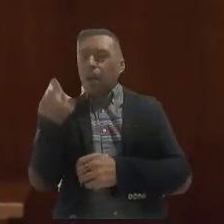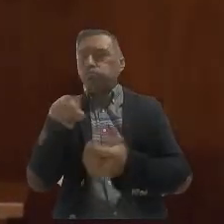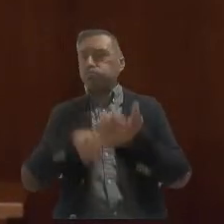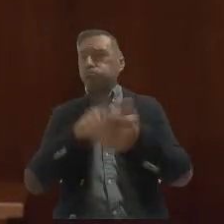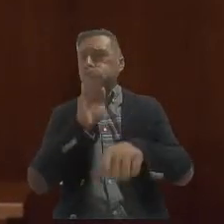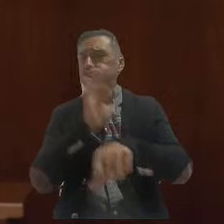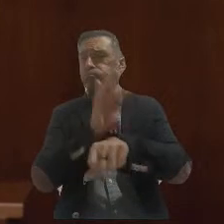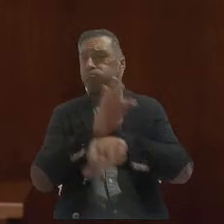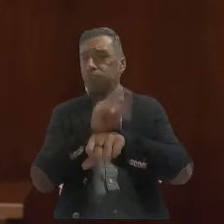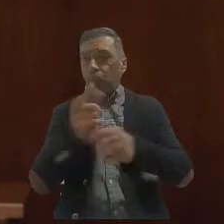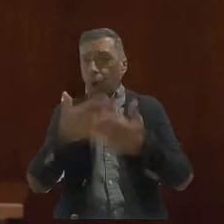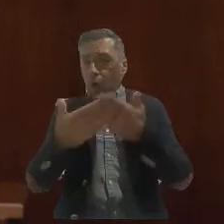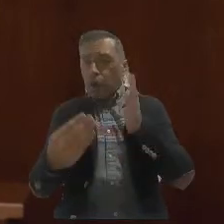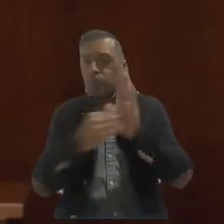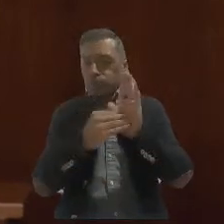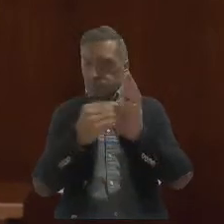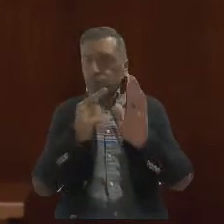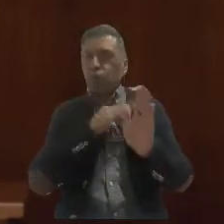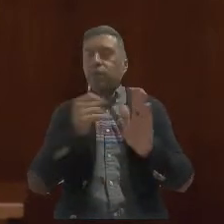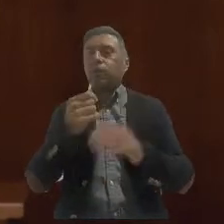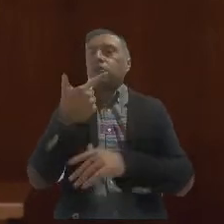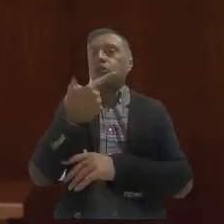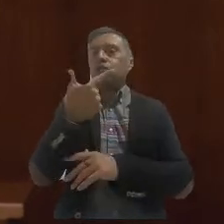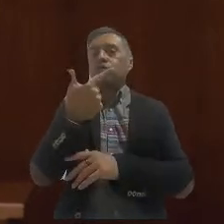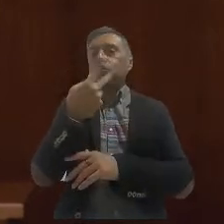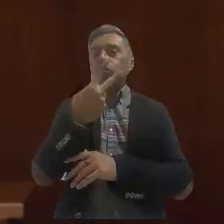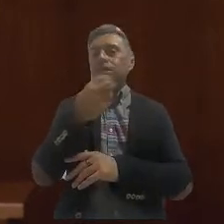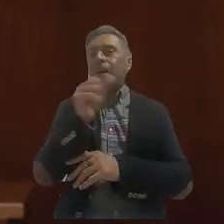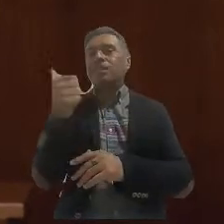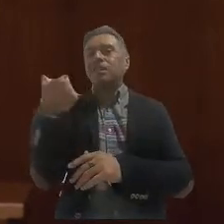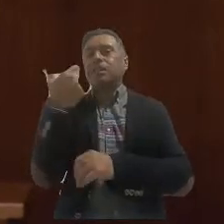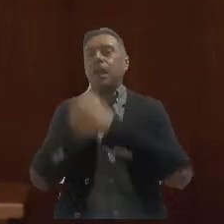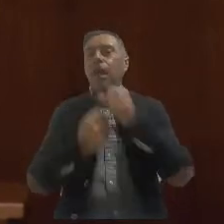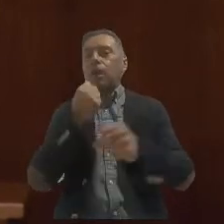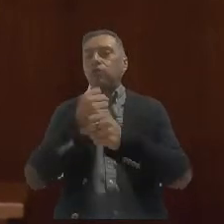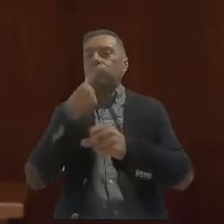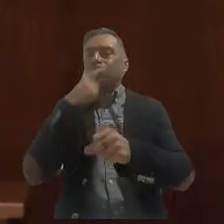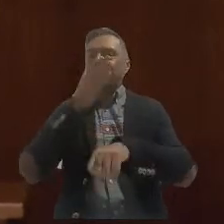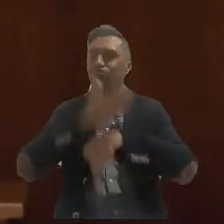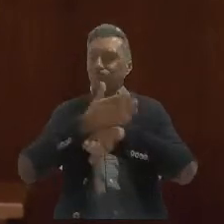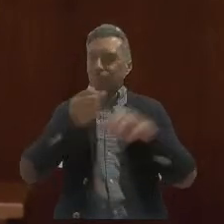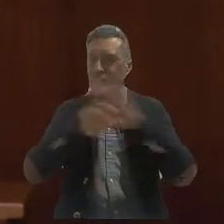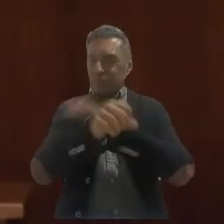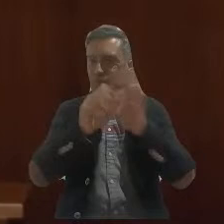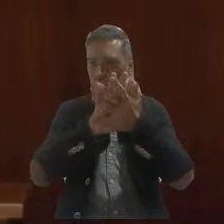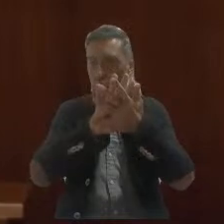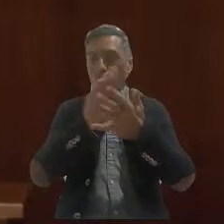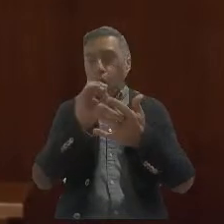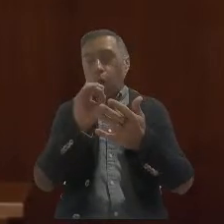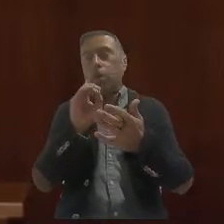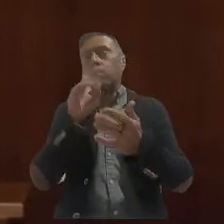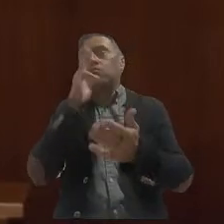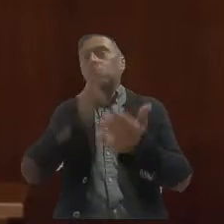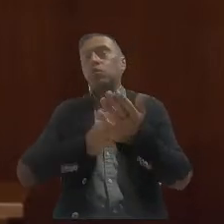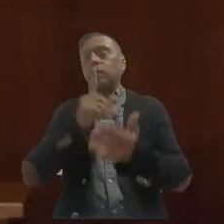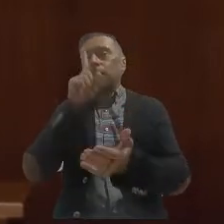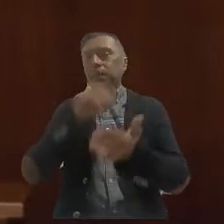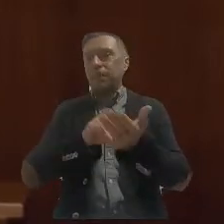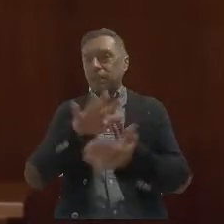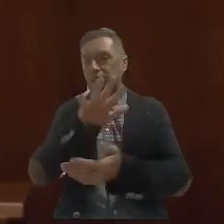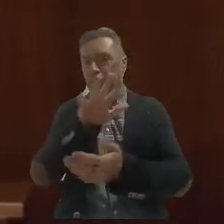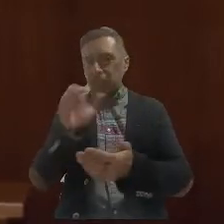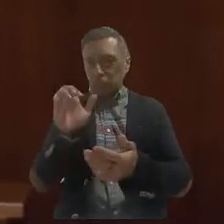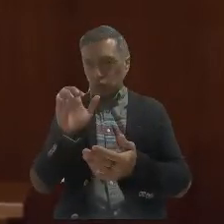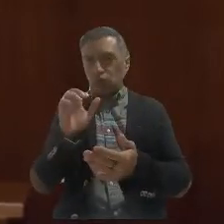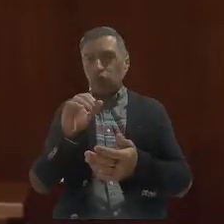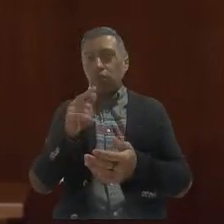de 2 a 7 años y una multa que va de 500 a 2,000 días de multa el delito de usurpación de funciones públicas, ya que es un delito